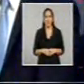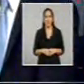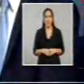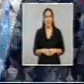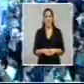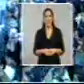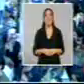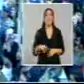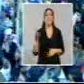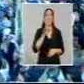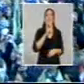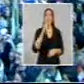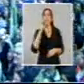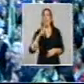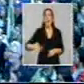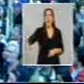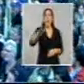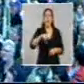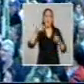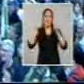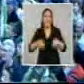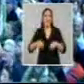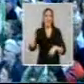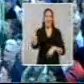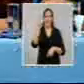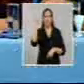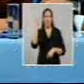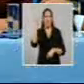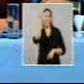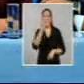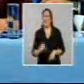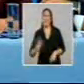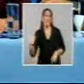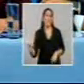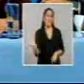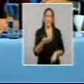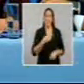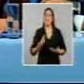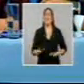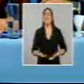Pampeanos, pampeanas, compatriotas.